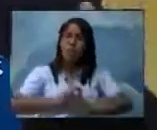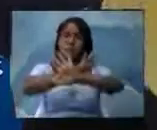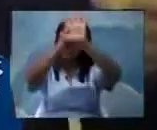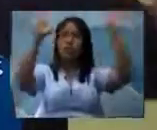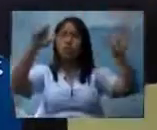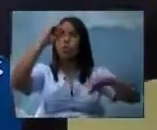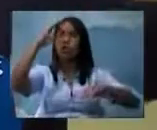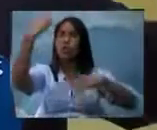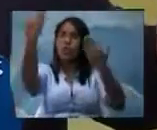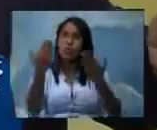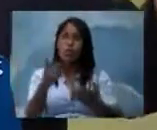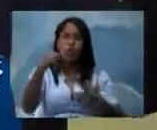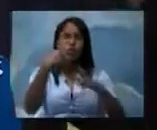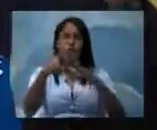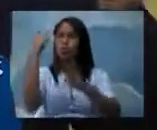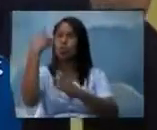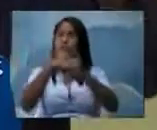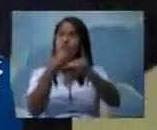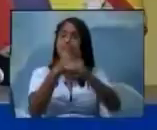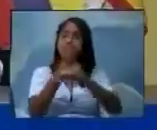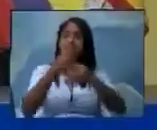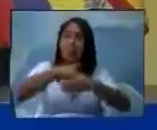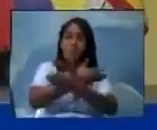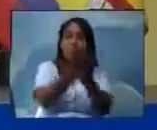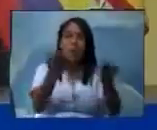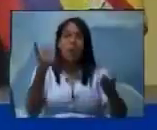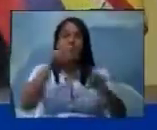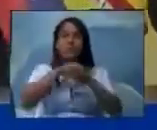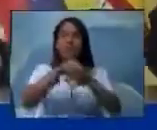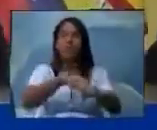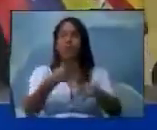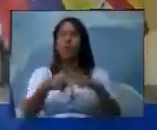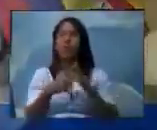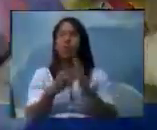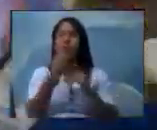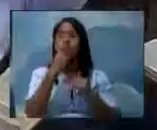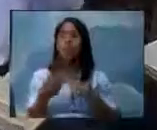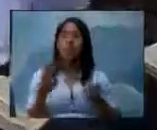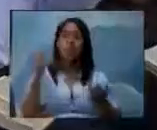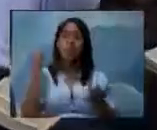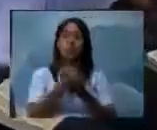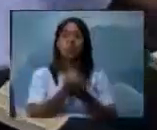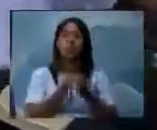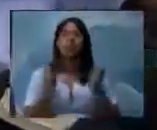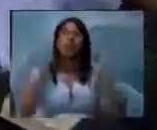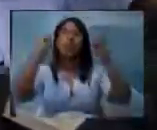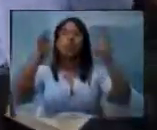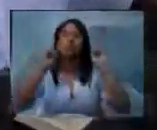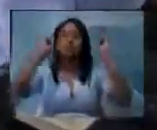como las que vio Pedro, como las que vio Juan, para que veamos cosas maravillosas. ¡Aleluya! Yeah.